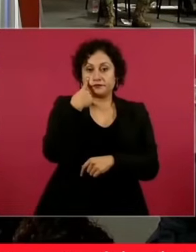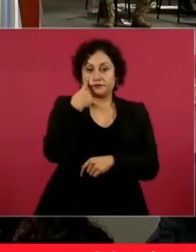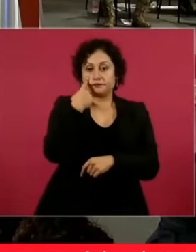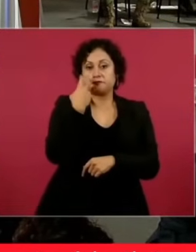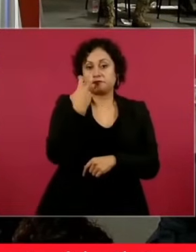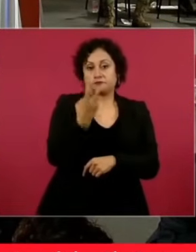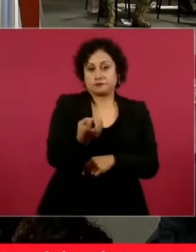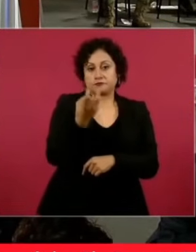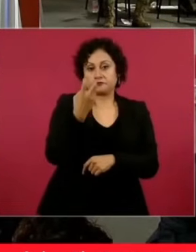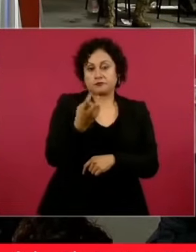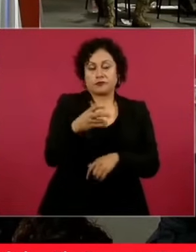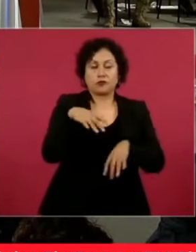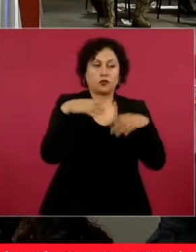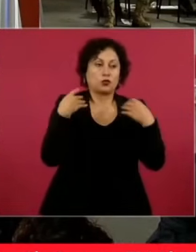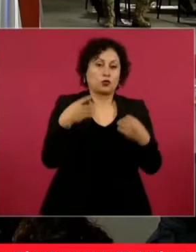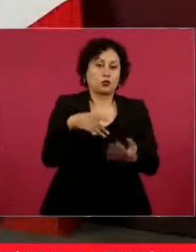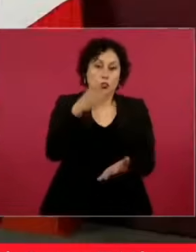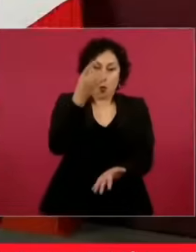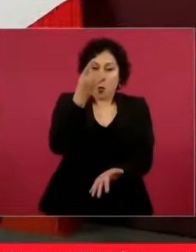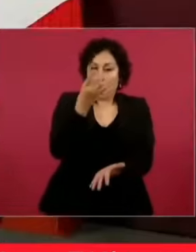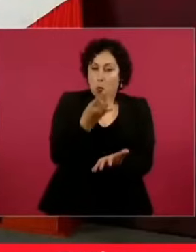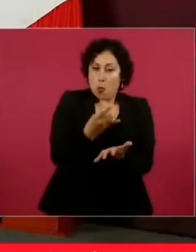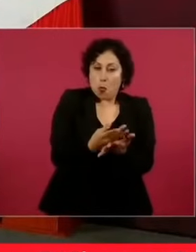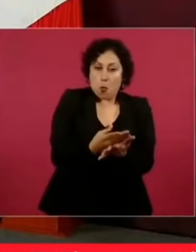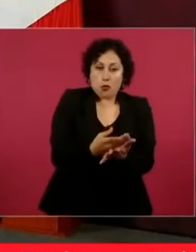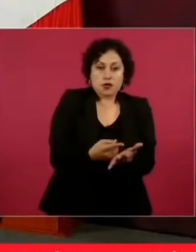sí es único.